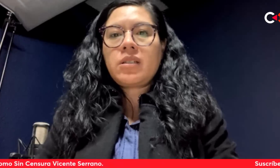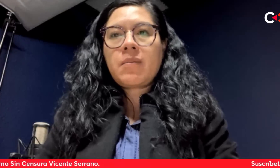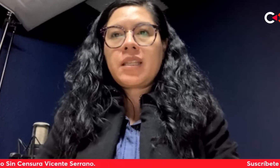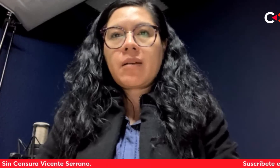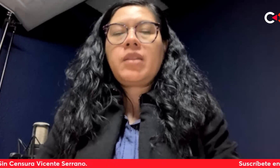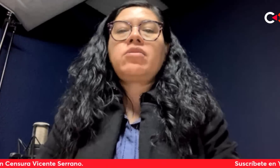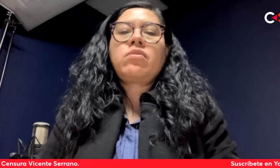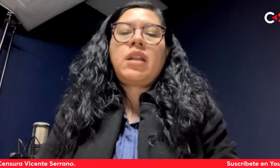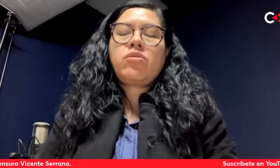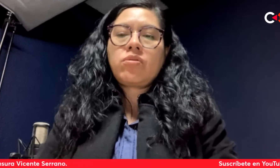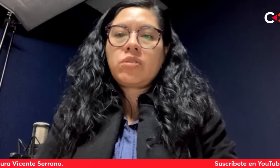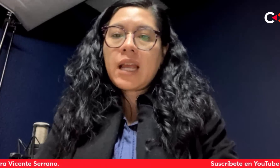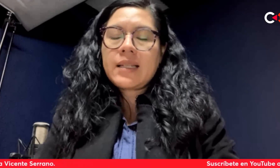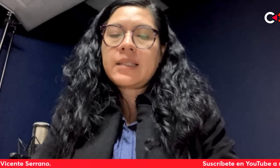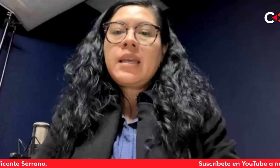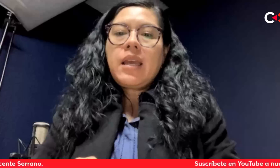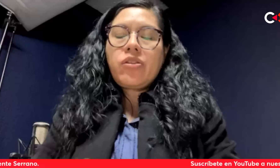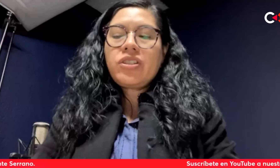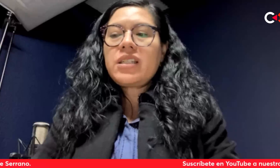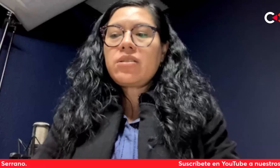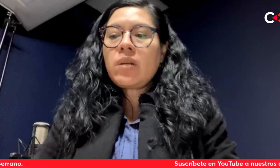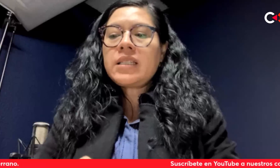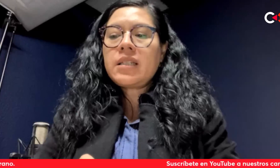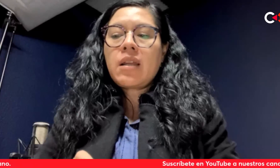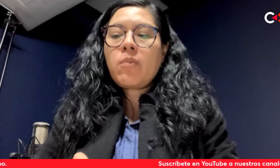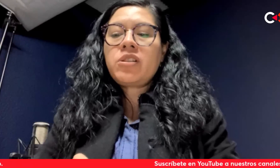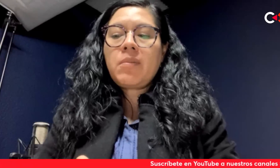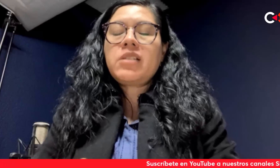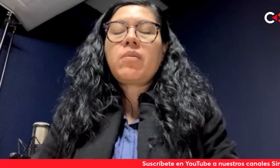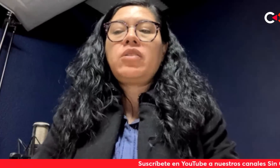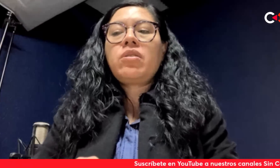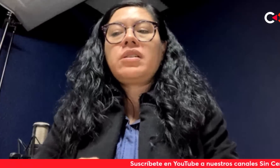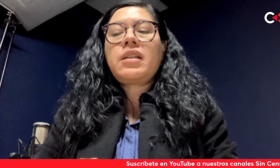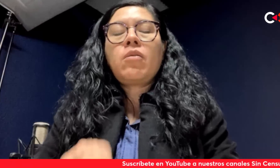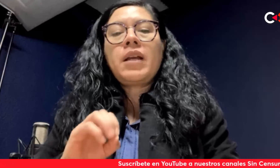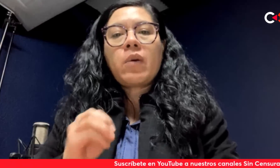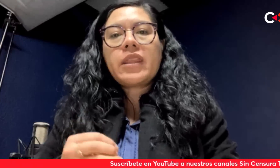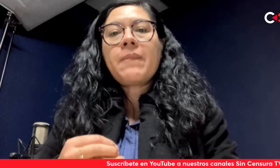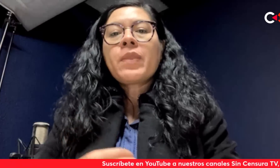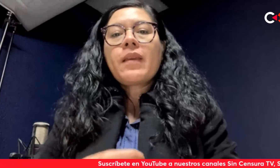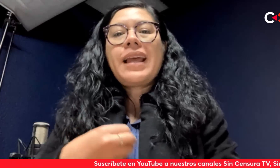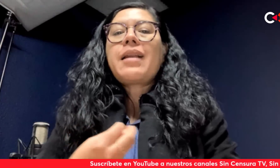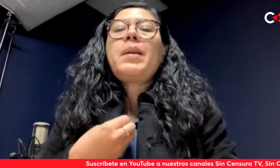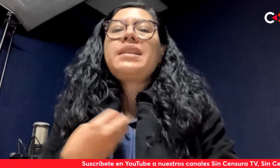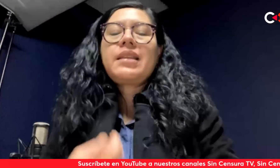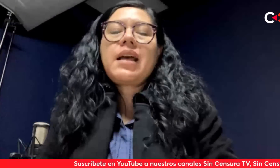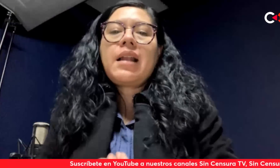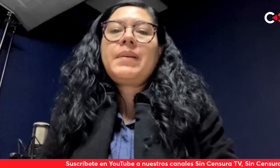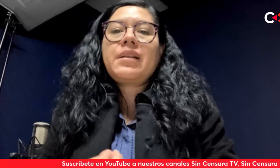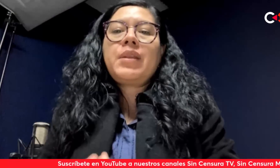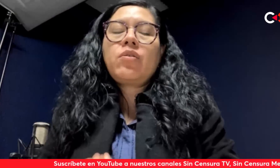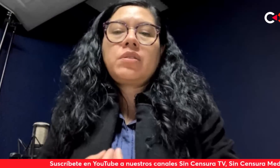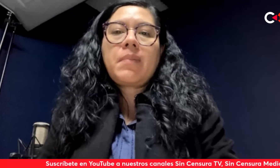mermados sistemáticamente sus derechos sociales. Entonces es un escenario posible, sobre todo si se toma en cuenta que representa